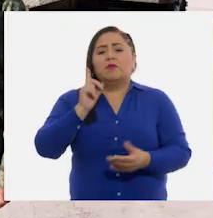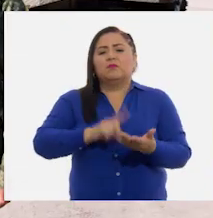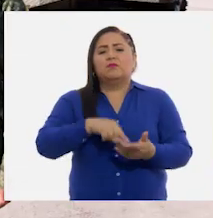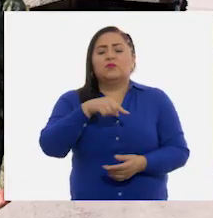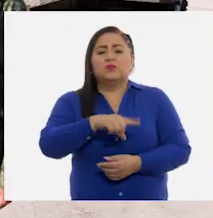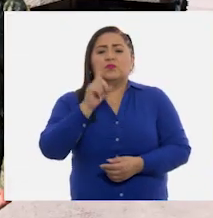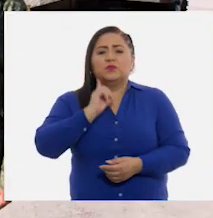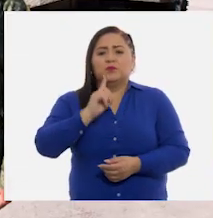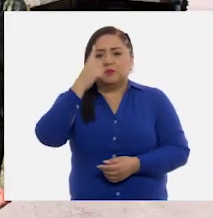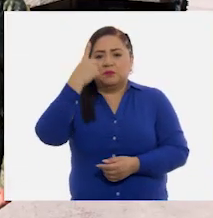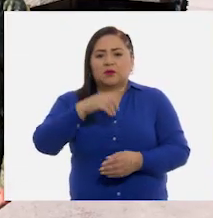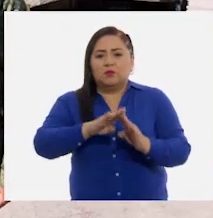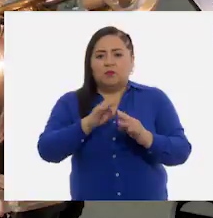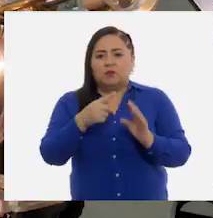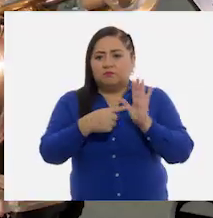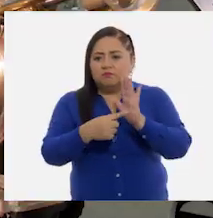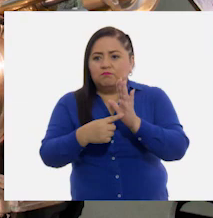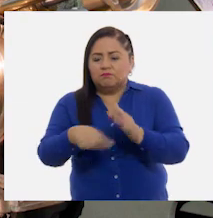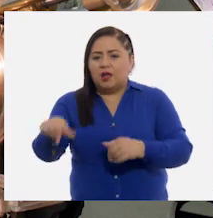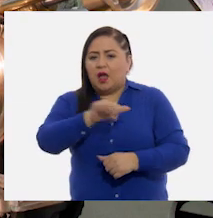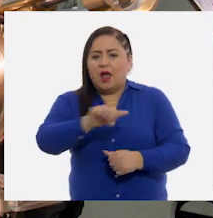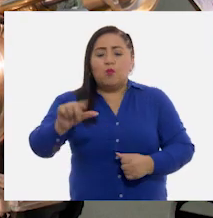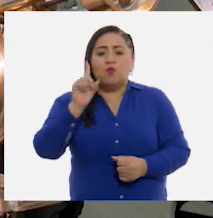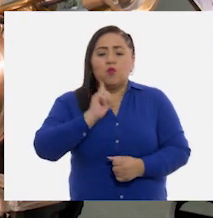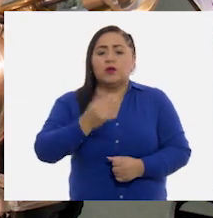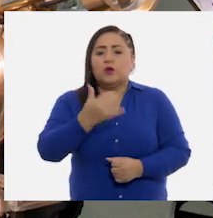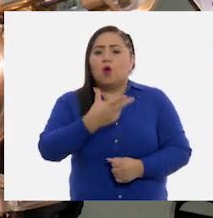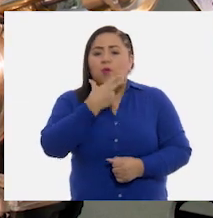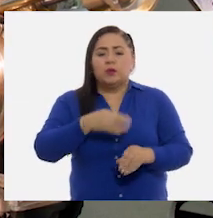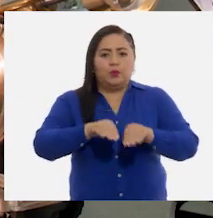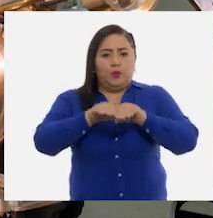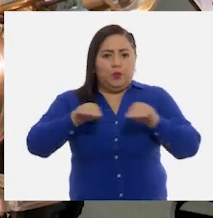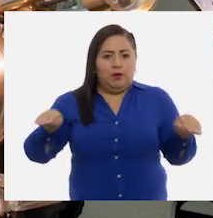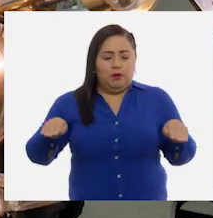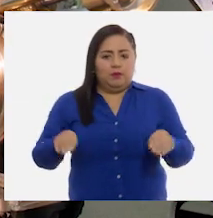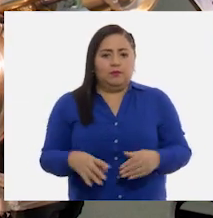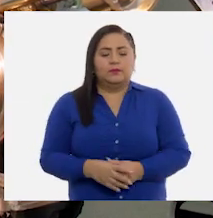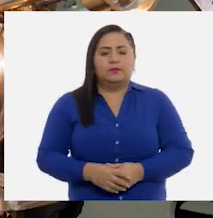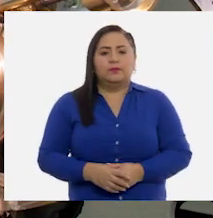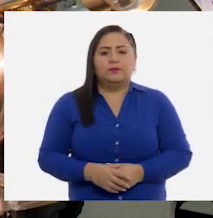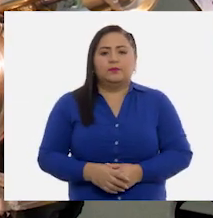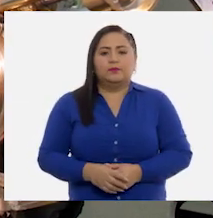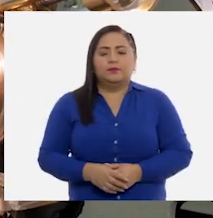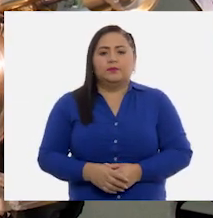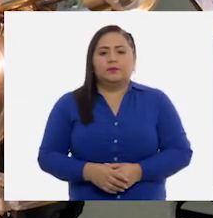determinación para dar indicaciones firmes a mujeres y hombres por igual.